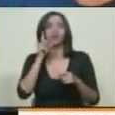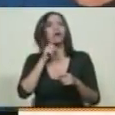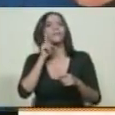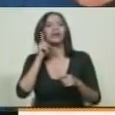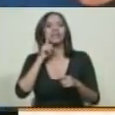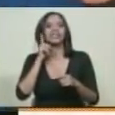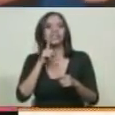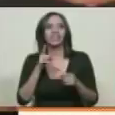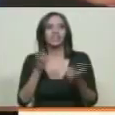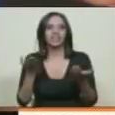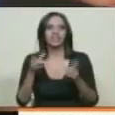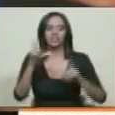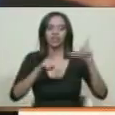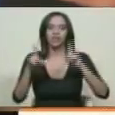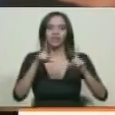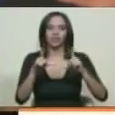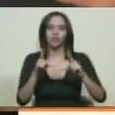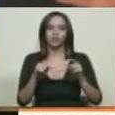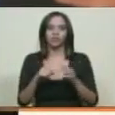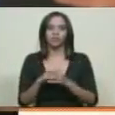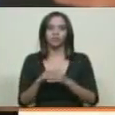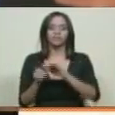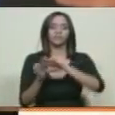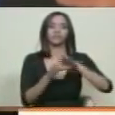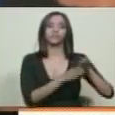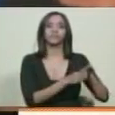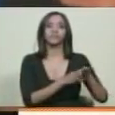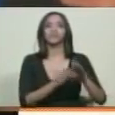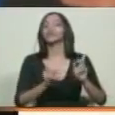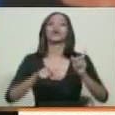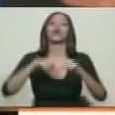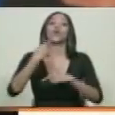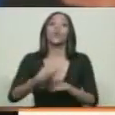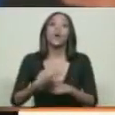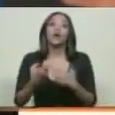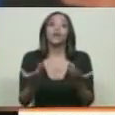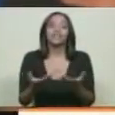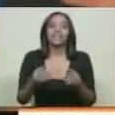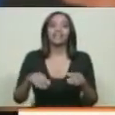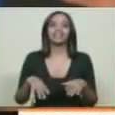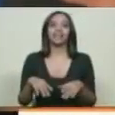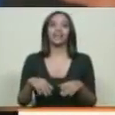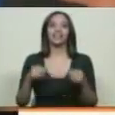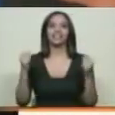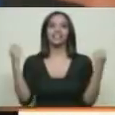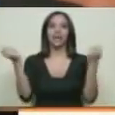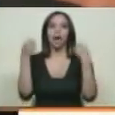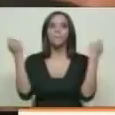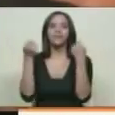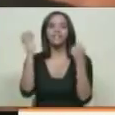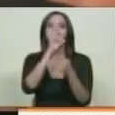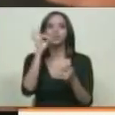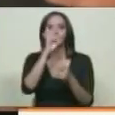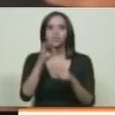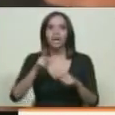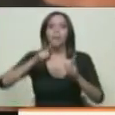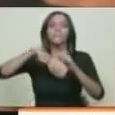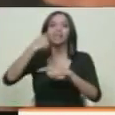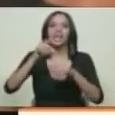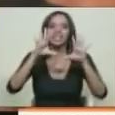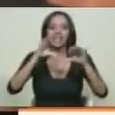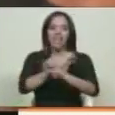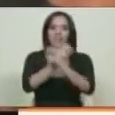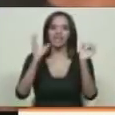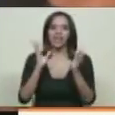esos laboratorios. Nosotros en el marco de esta campaña sucia, para el día de mañana, a las 10 de la mañana, vamos a ir a